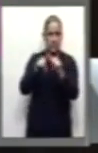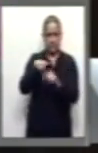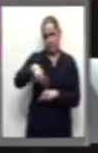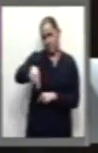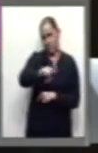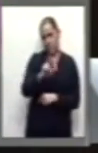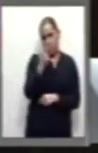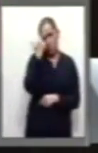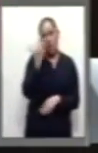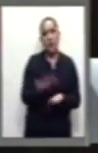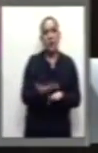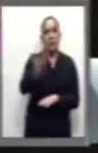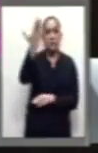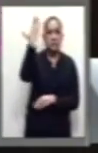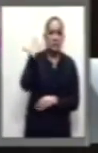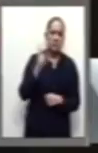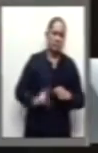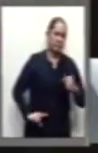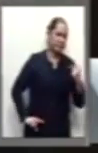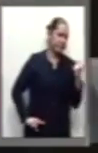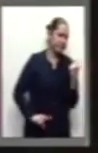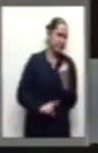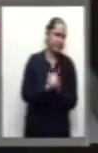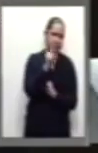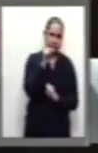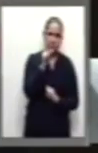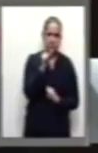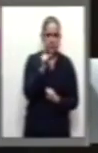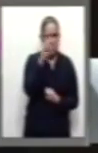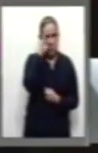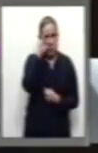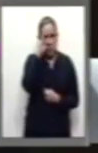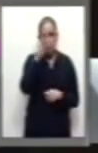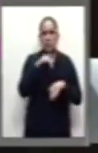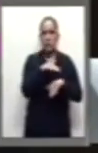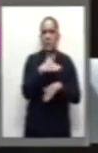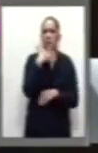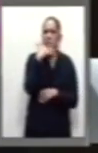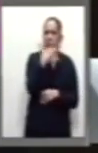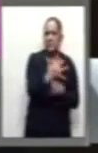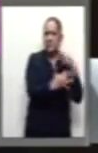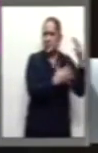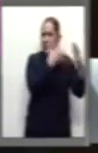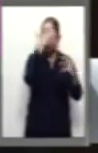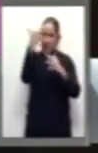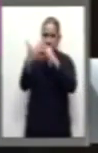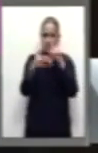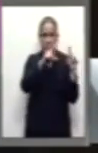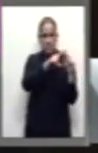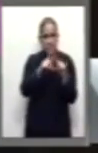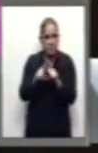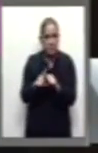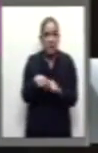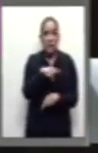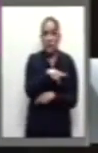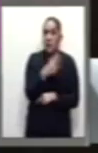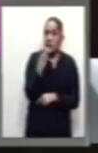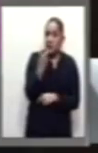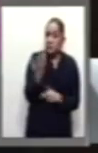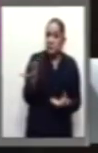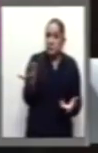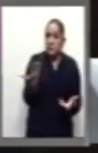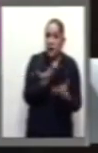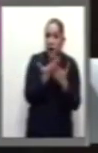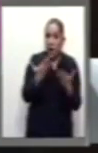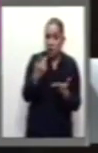hubo una grave crisis, una gravísima crisis ambiental, y sin embargo se reducen los recursos